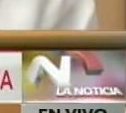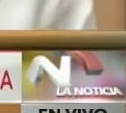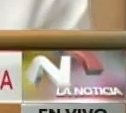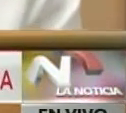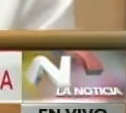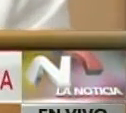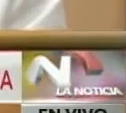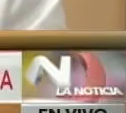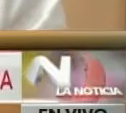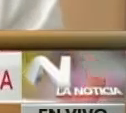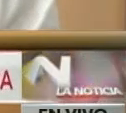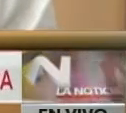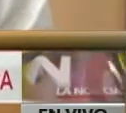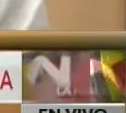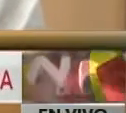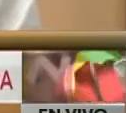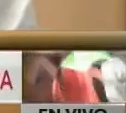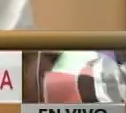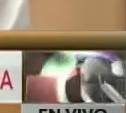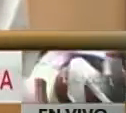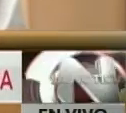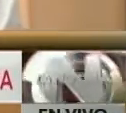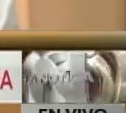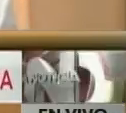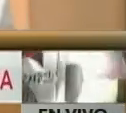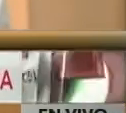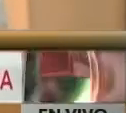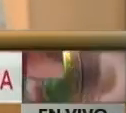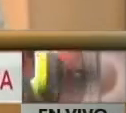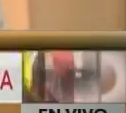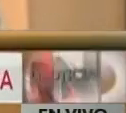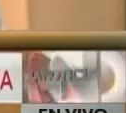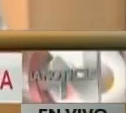Estimados participantes e invitados,